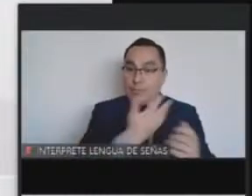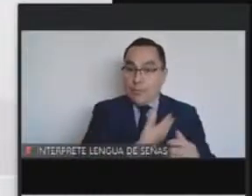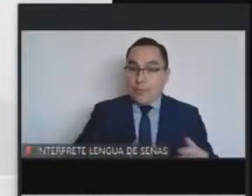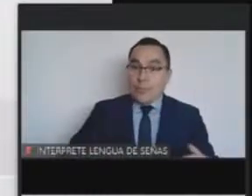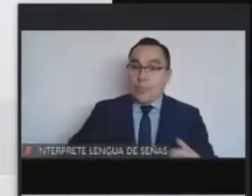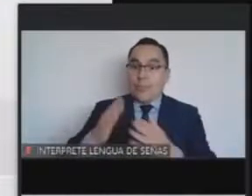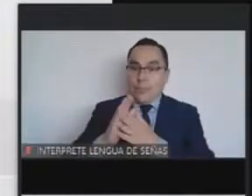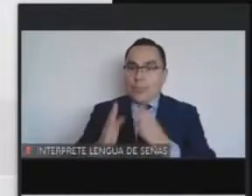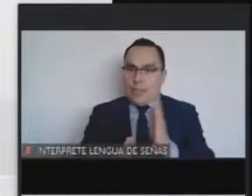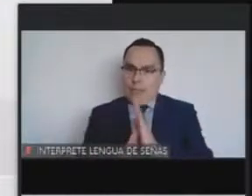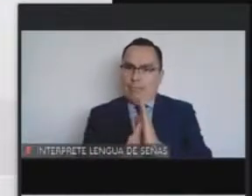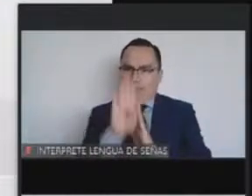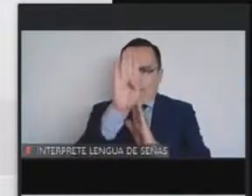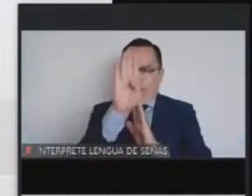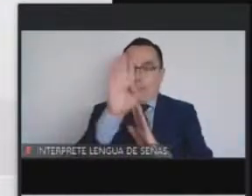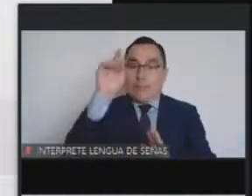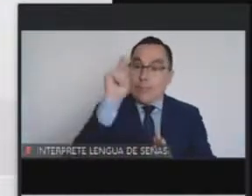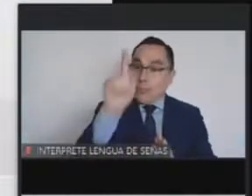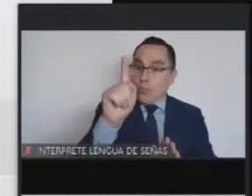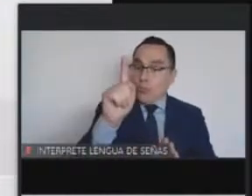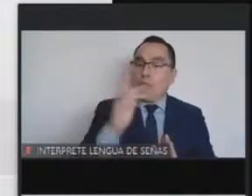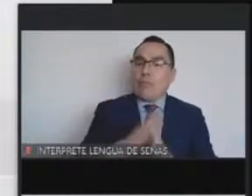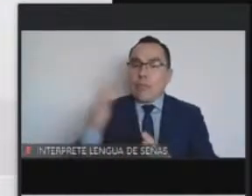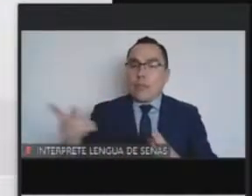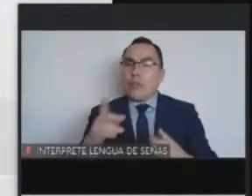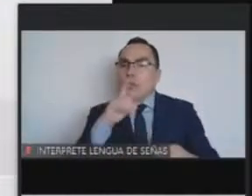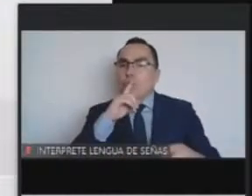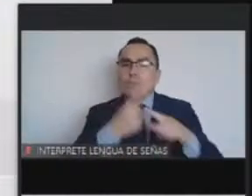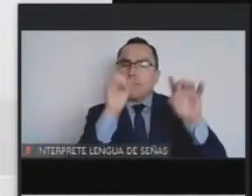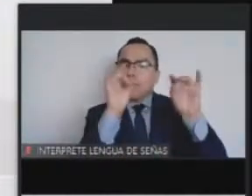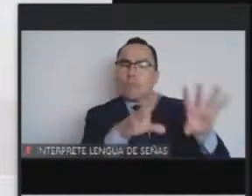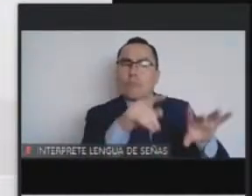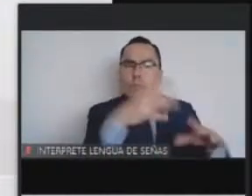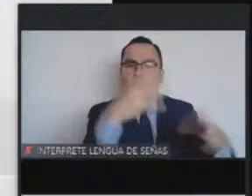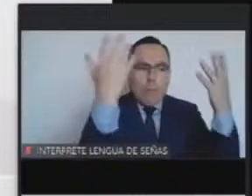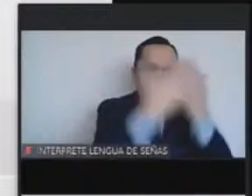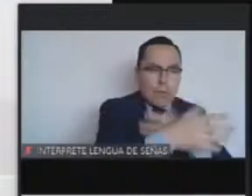vertical, donde los sistemas de nombramiento pueden terminar por confundir los